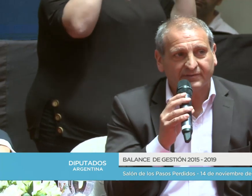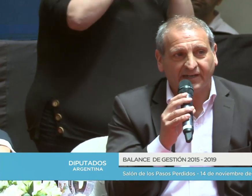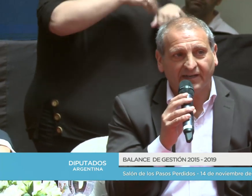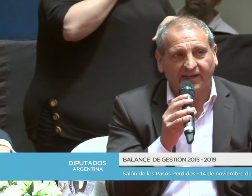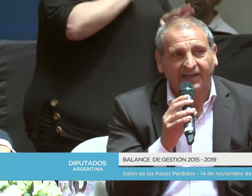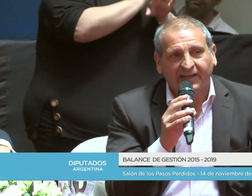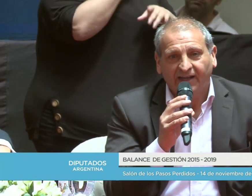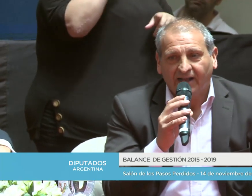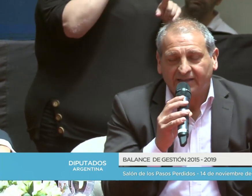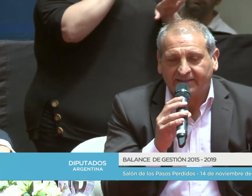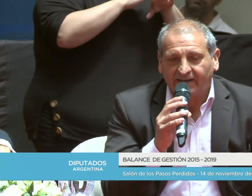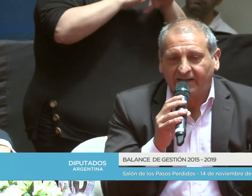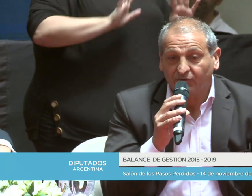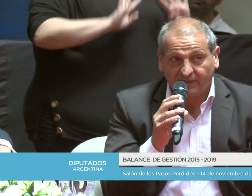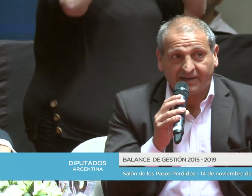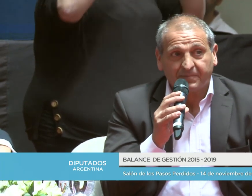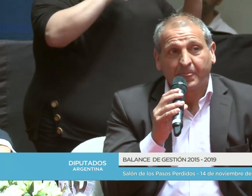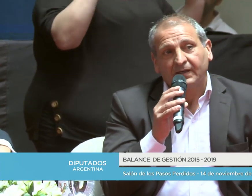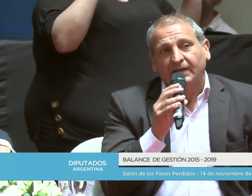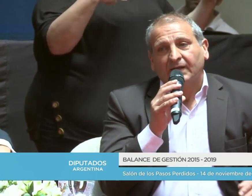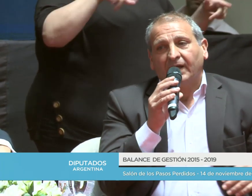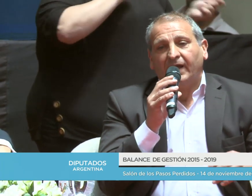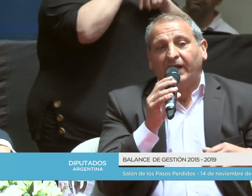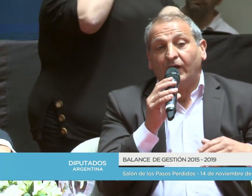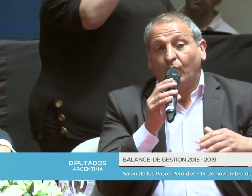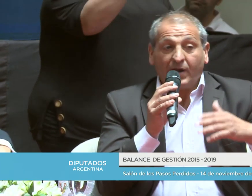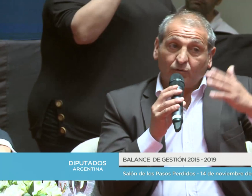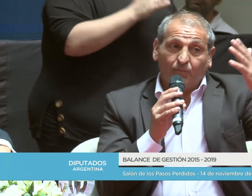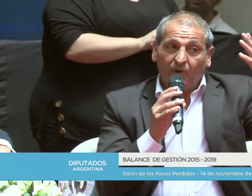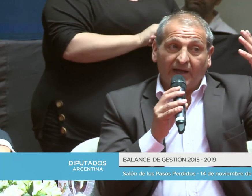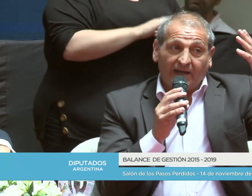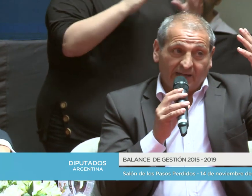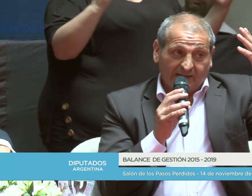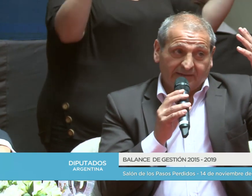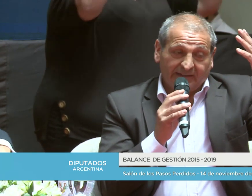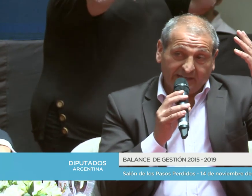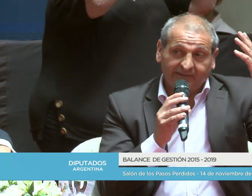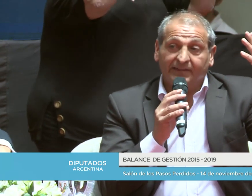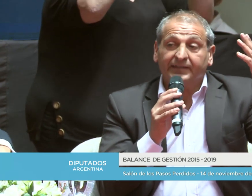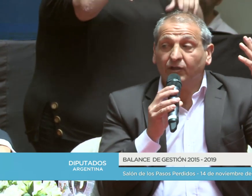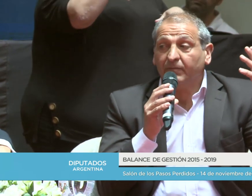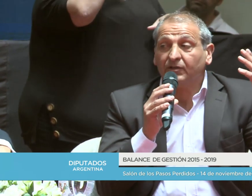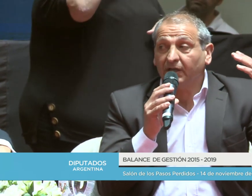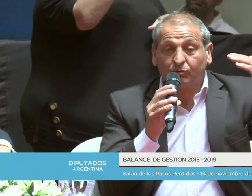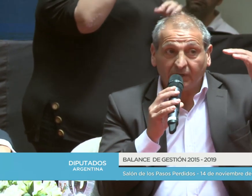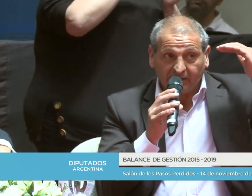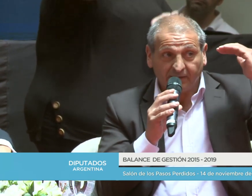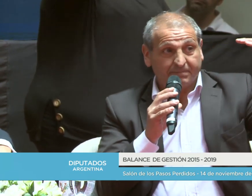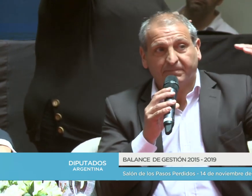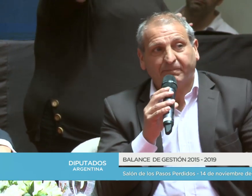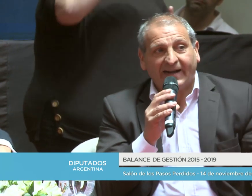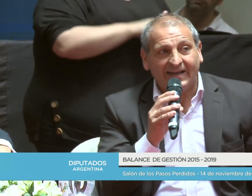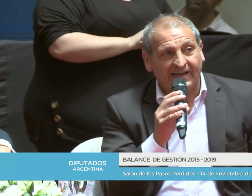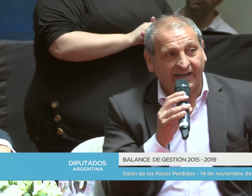ocultos tras la suciedad. Una cúpula que tiene 72 metros de altura y